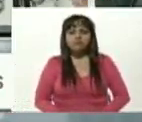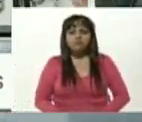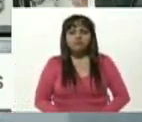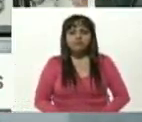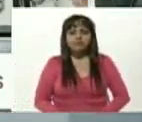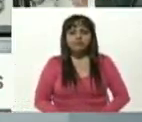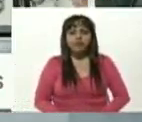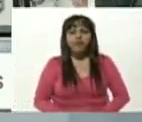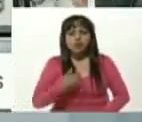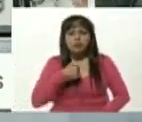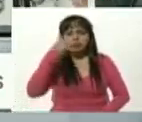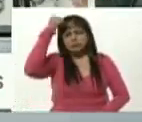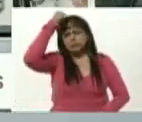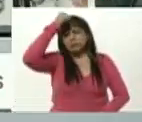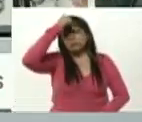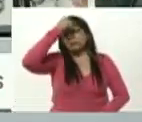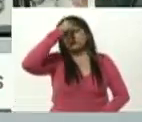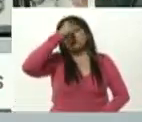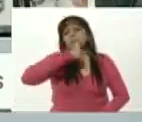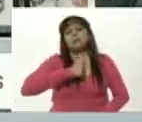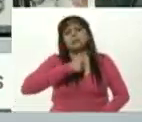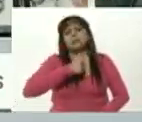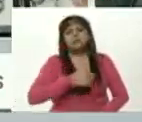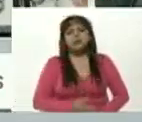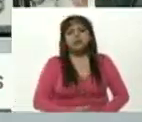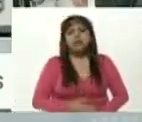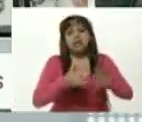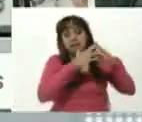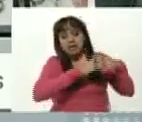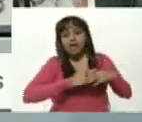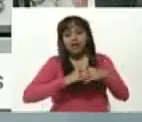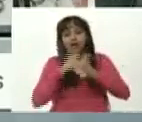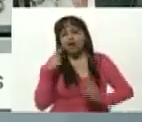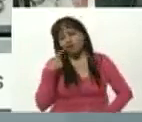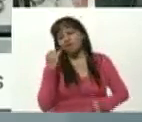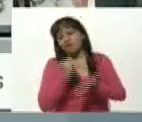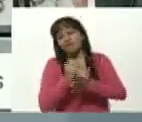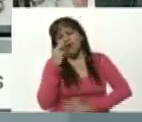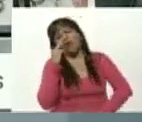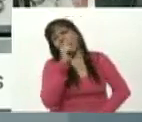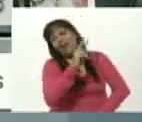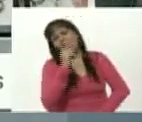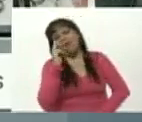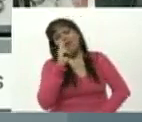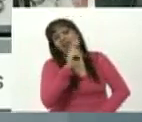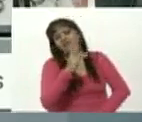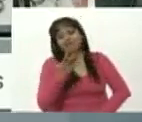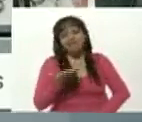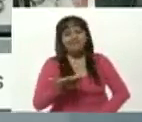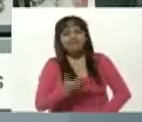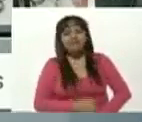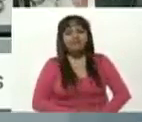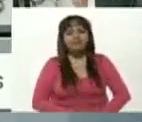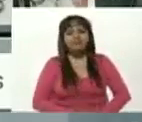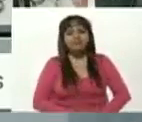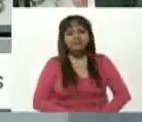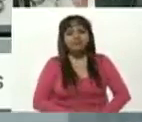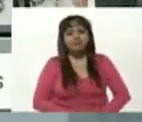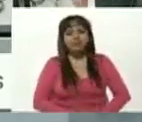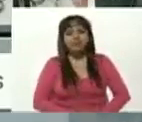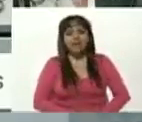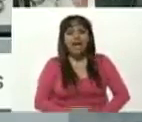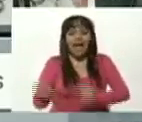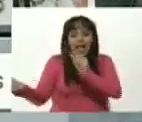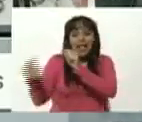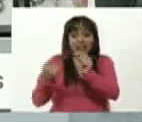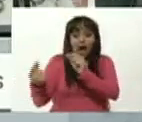Me lo he tragado. Y el imperialismo, yo veo, observo que ante los logros del diálogo